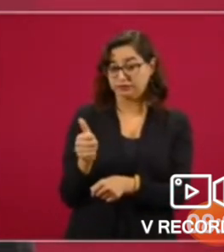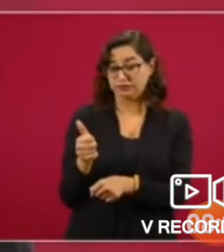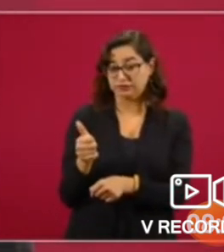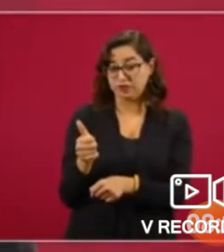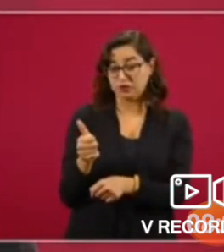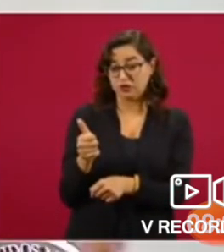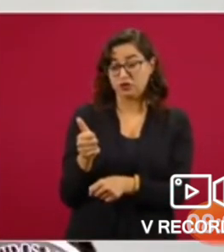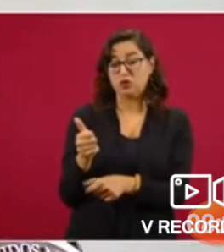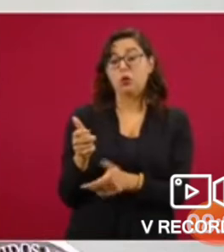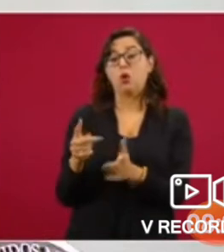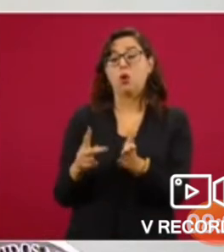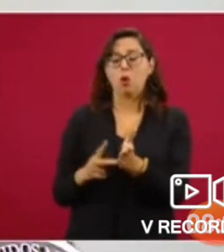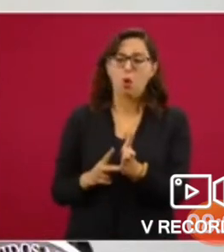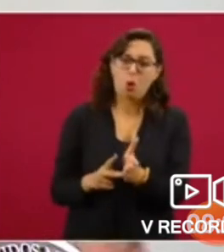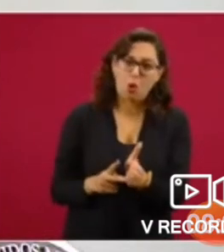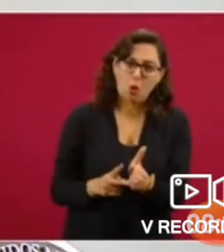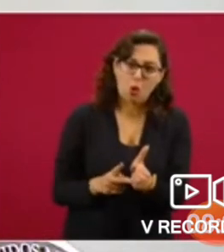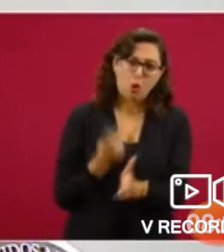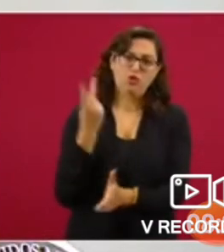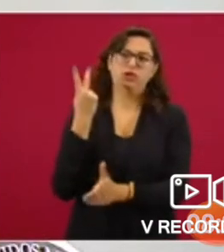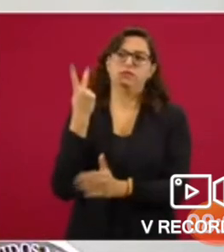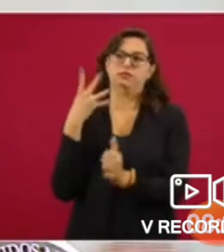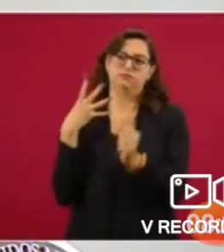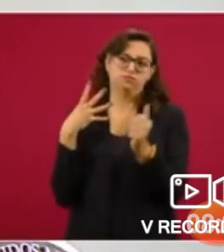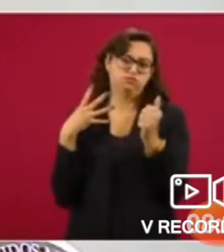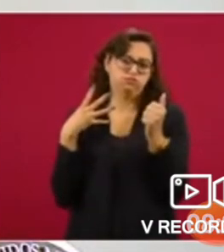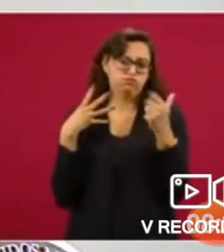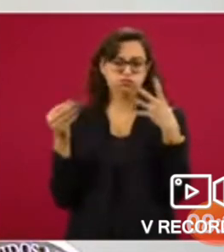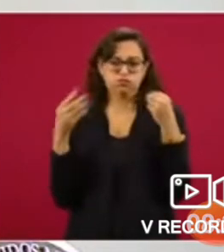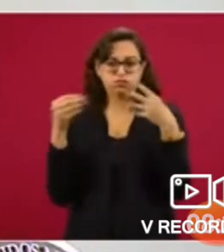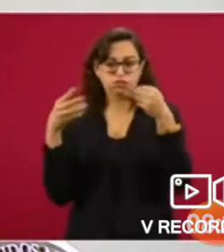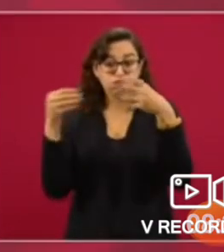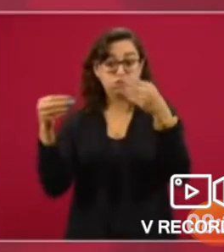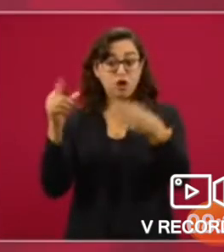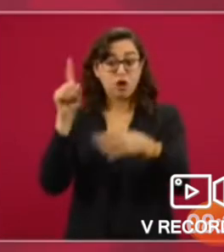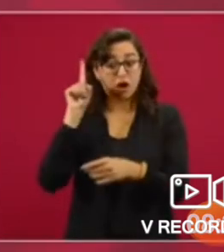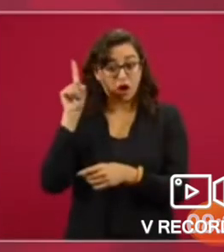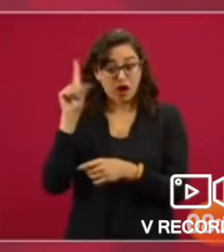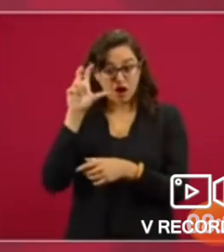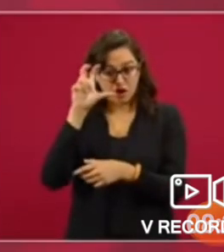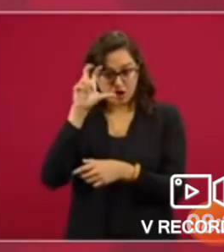desde julio, empezaron una intensa transmisión. Esto es en Europa